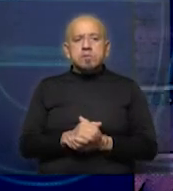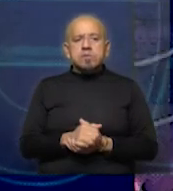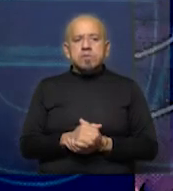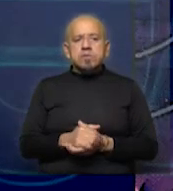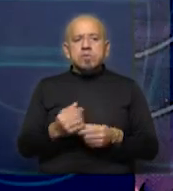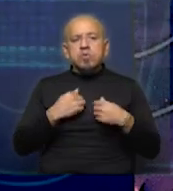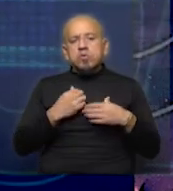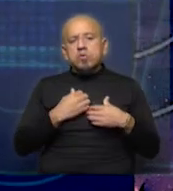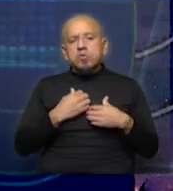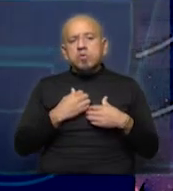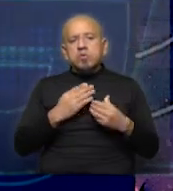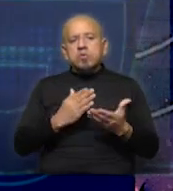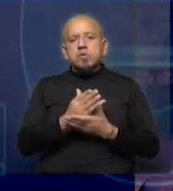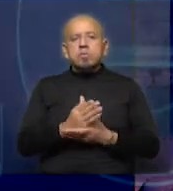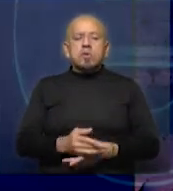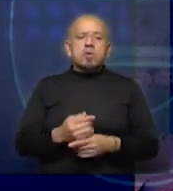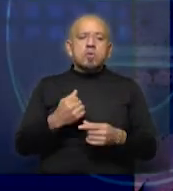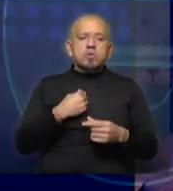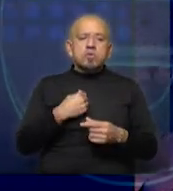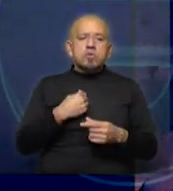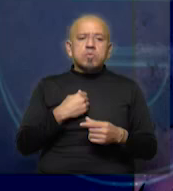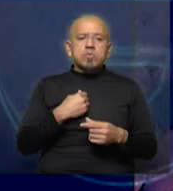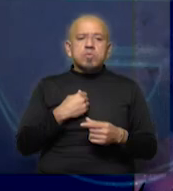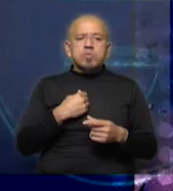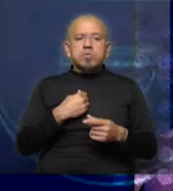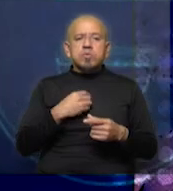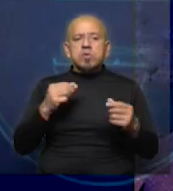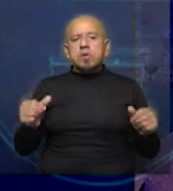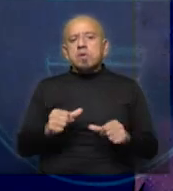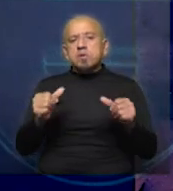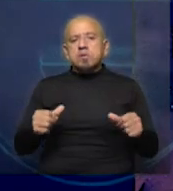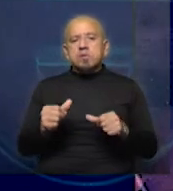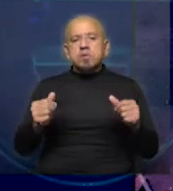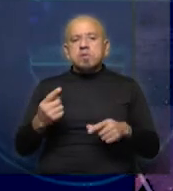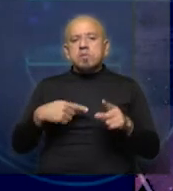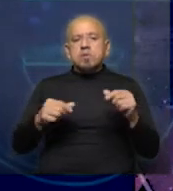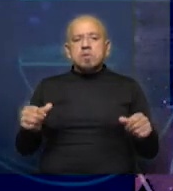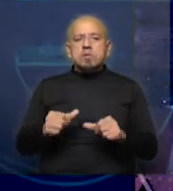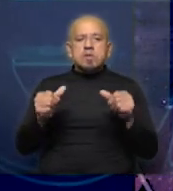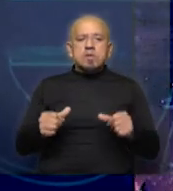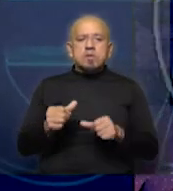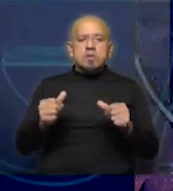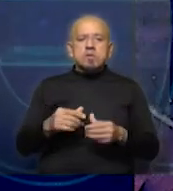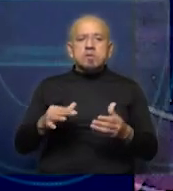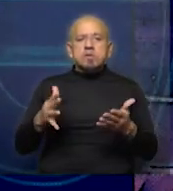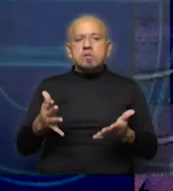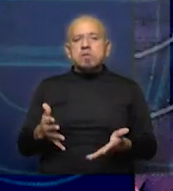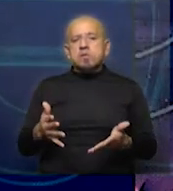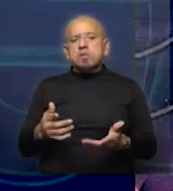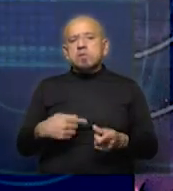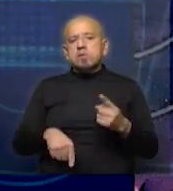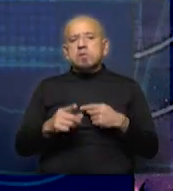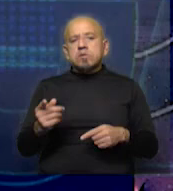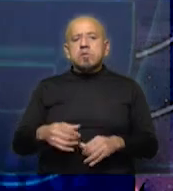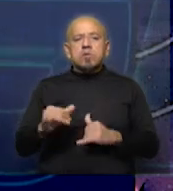siempre desde el aula Y eso lo Tratamos de llevar al escenario como generar espacios de lúdicos no como y a través